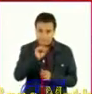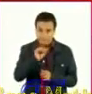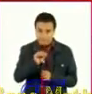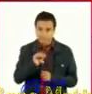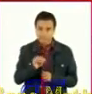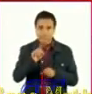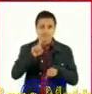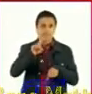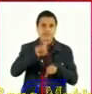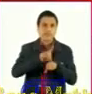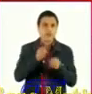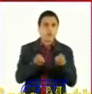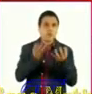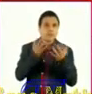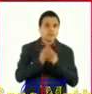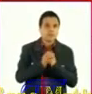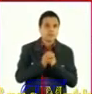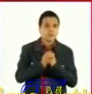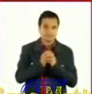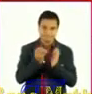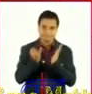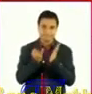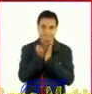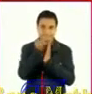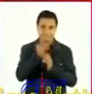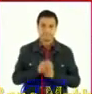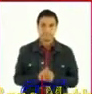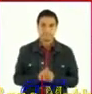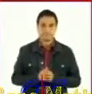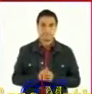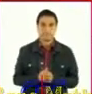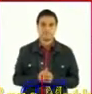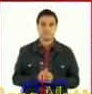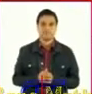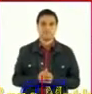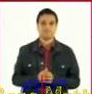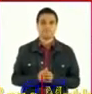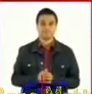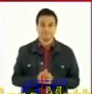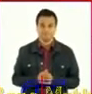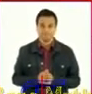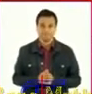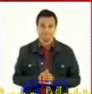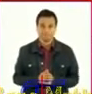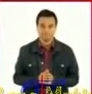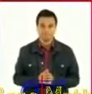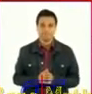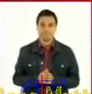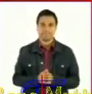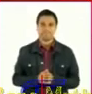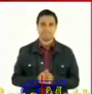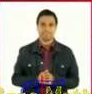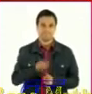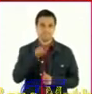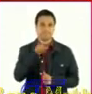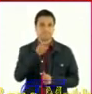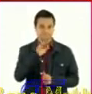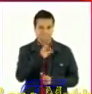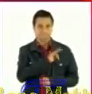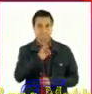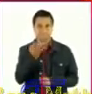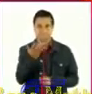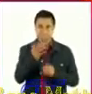que podríamos dedicar normalmente, es decir, fuera de estas sesiones de Aprende en Casa, en las que realizaremos el